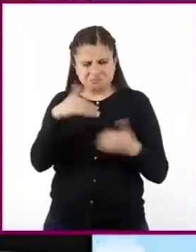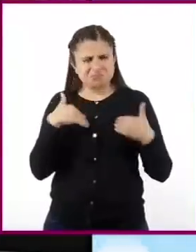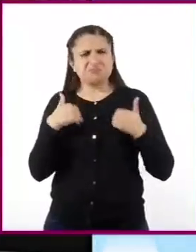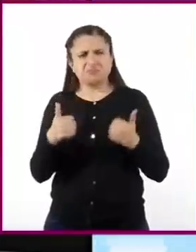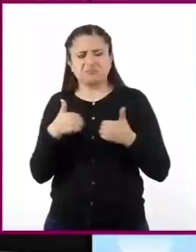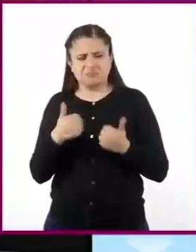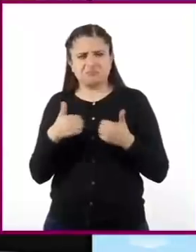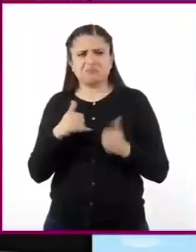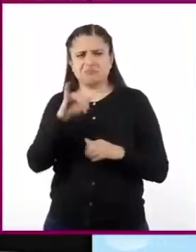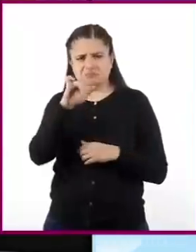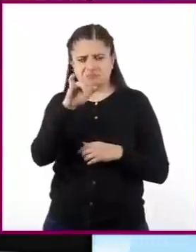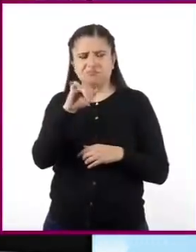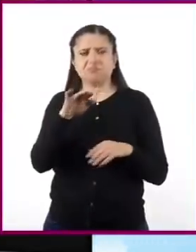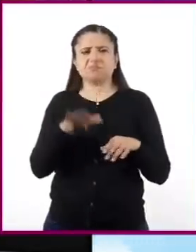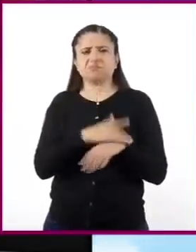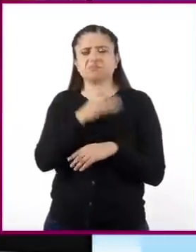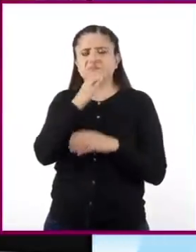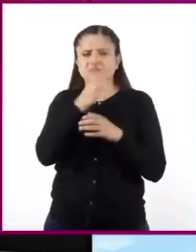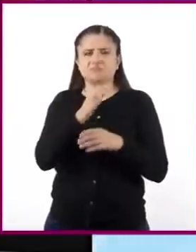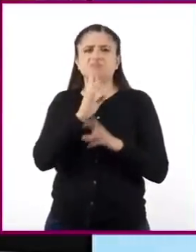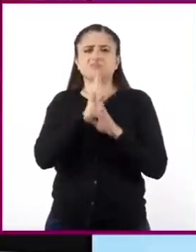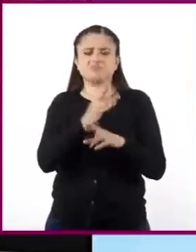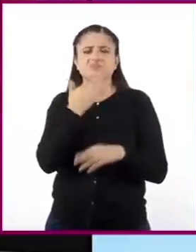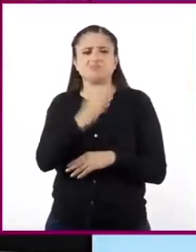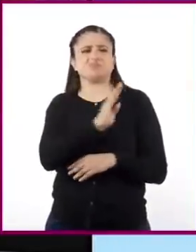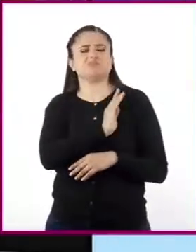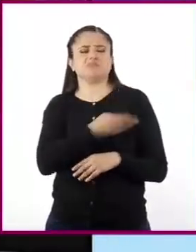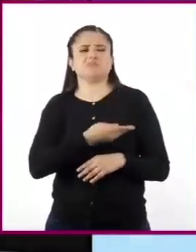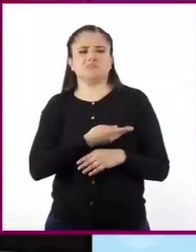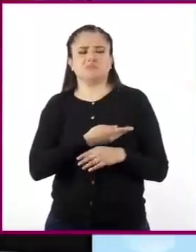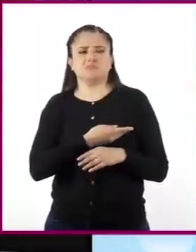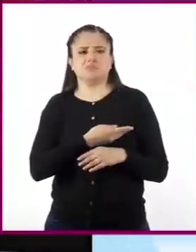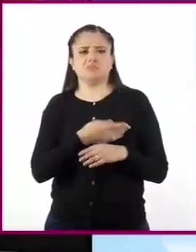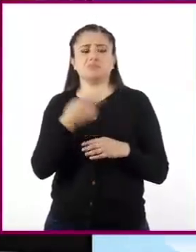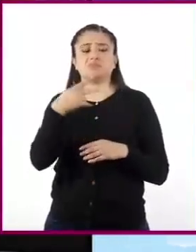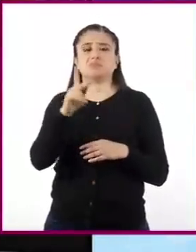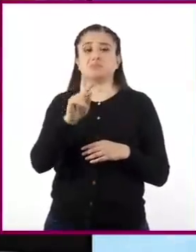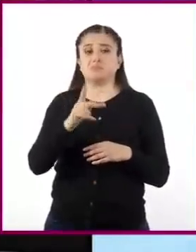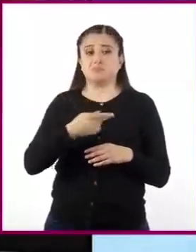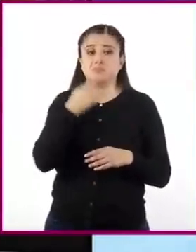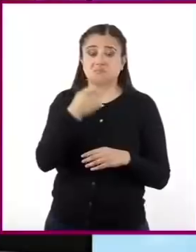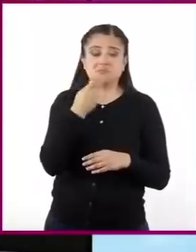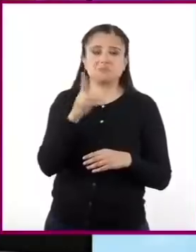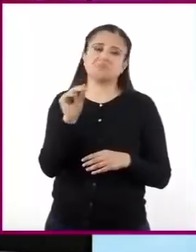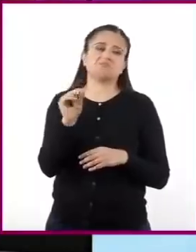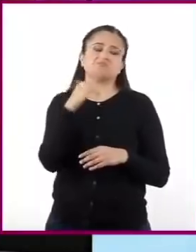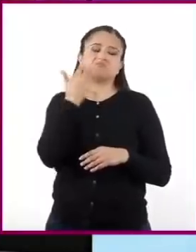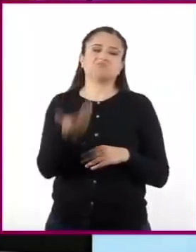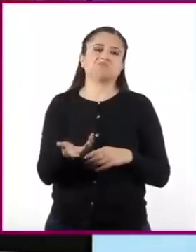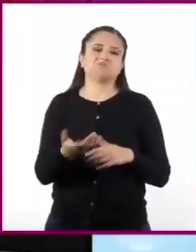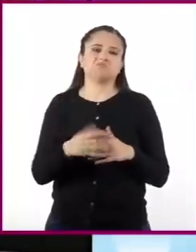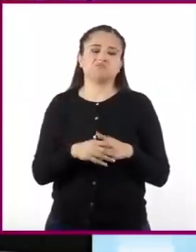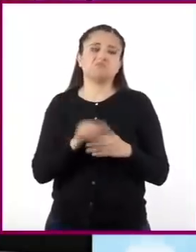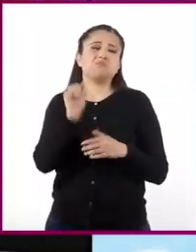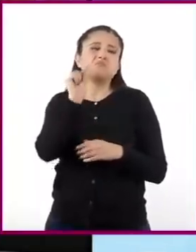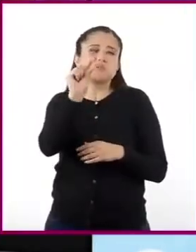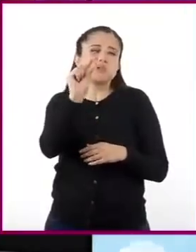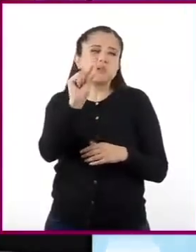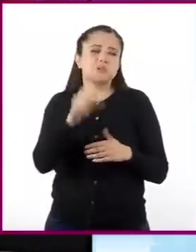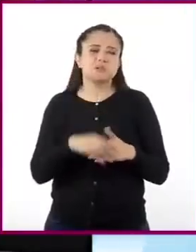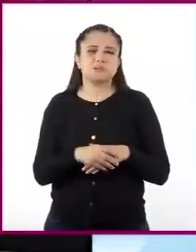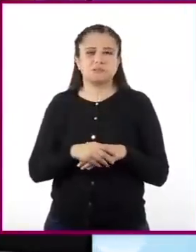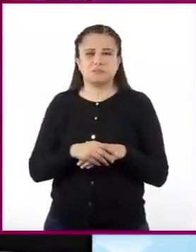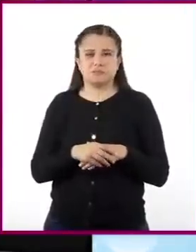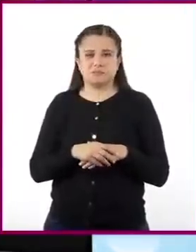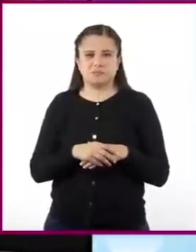entender porque nos contestan bien en español, pero no lo hablan. Poco. ¿Y a qué